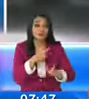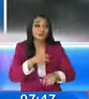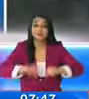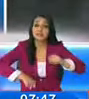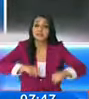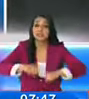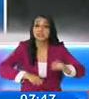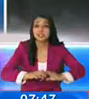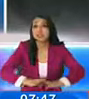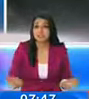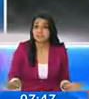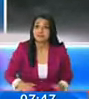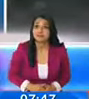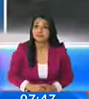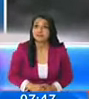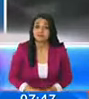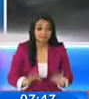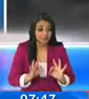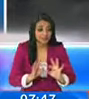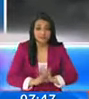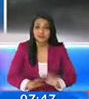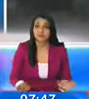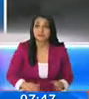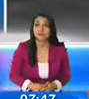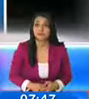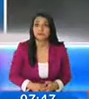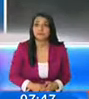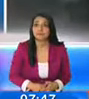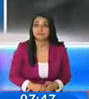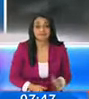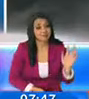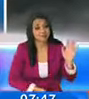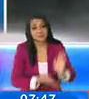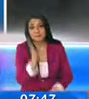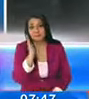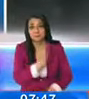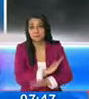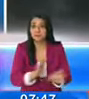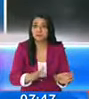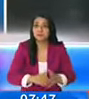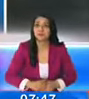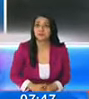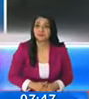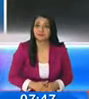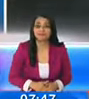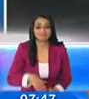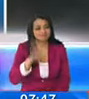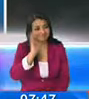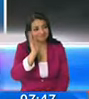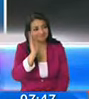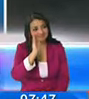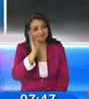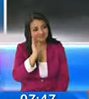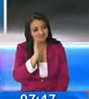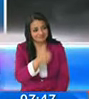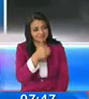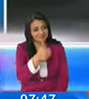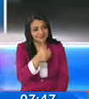es su transporte. Él ya está listo. Agarra su bicicleta entonces y pues nos vemos más tarde. Que esté muy